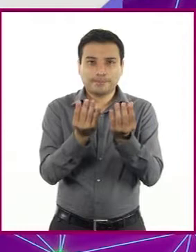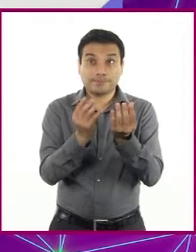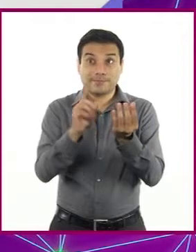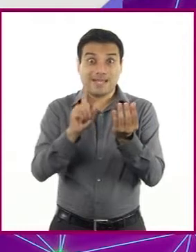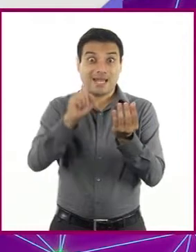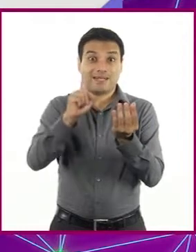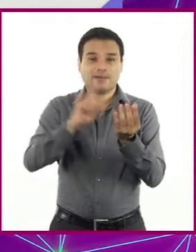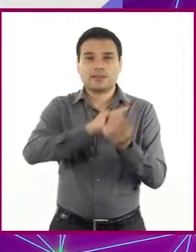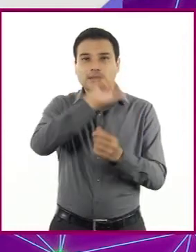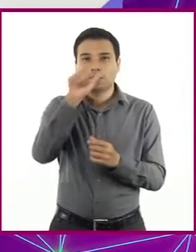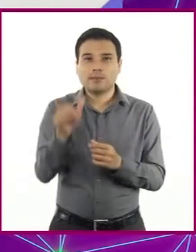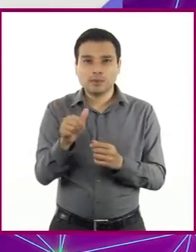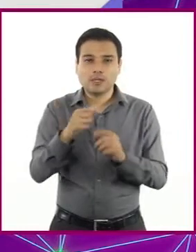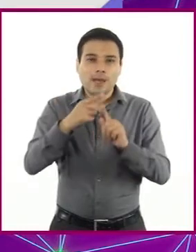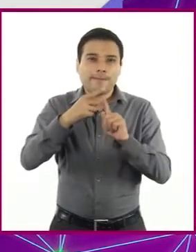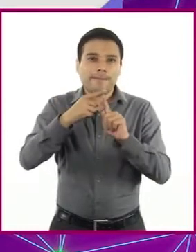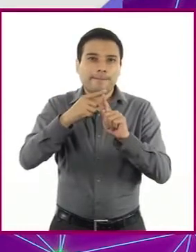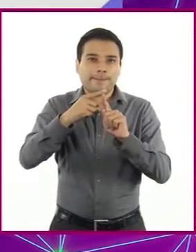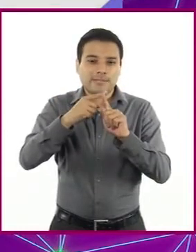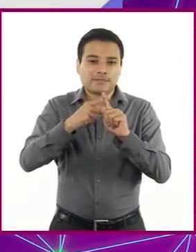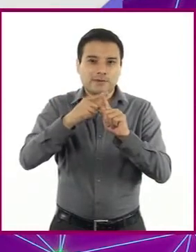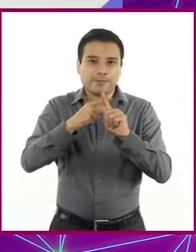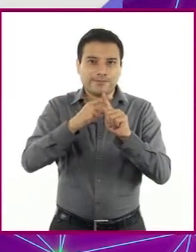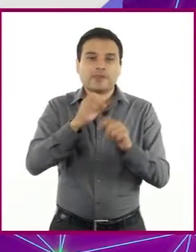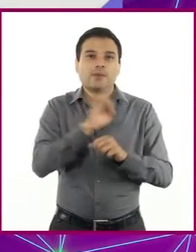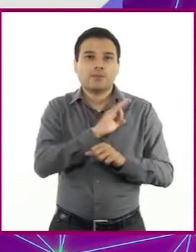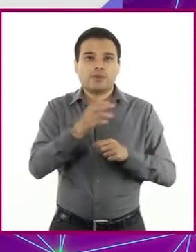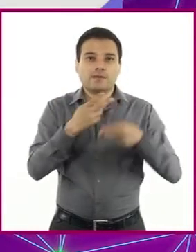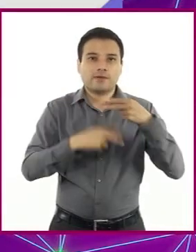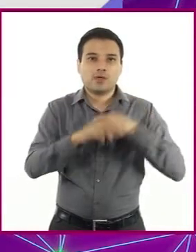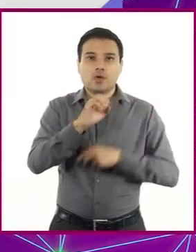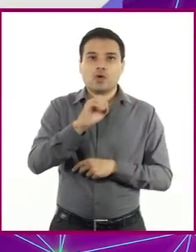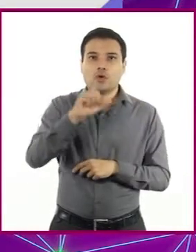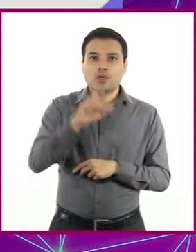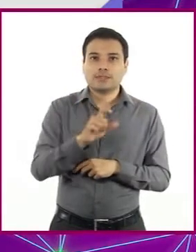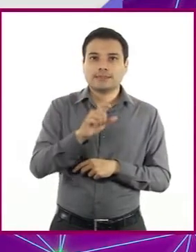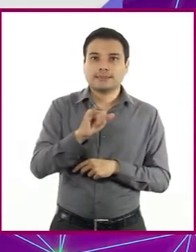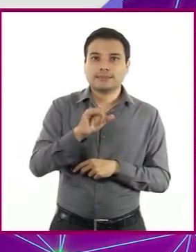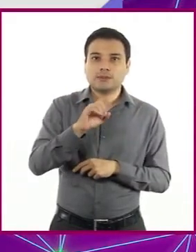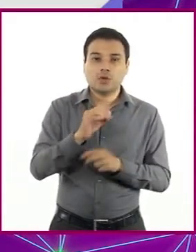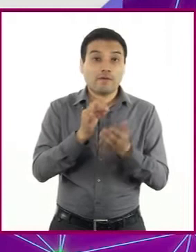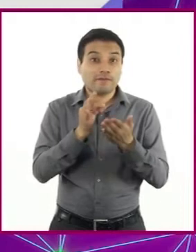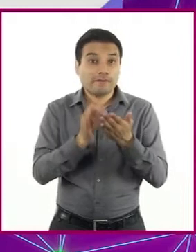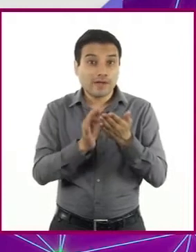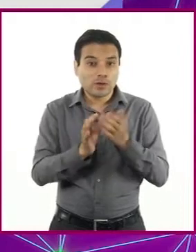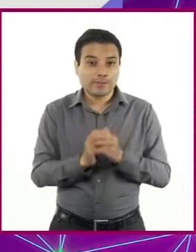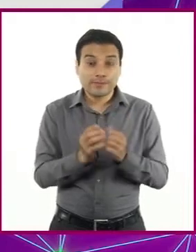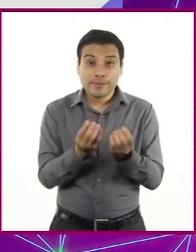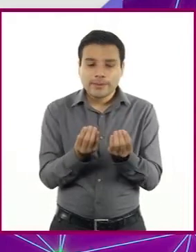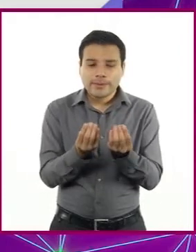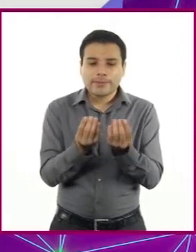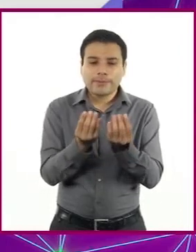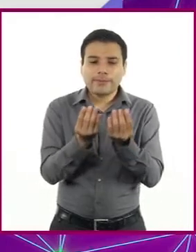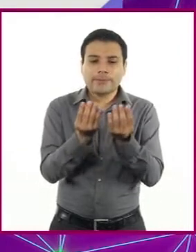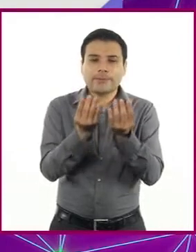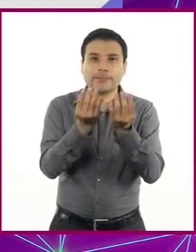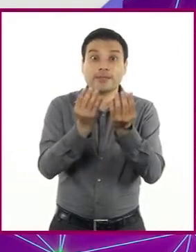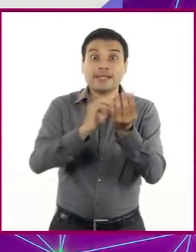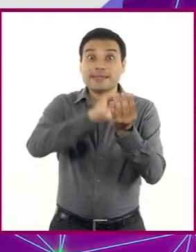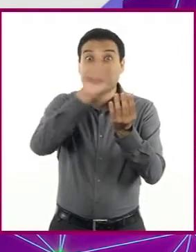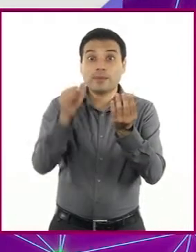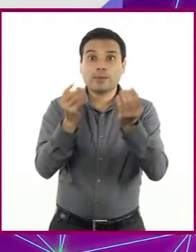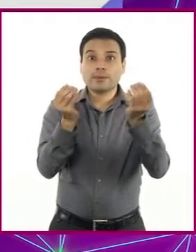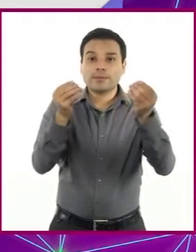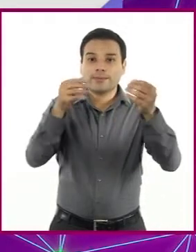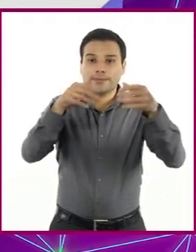baja, lo que facilita la formación de óxido de hierro, el cual al descender a la parte más caliente se reduce